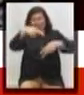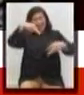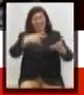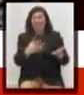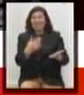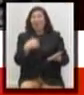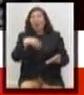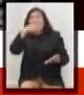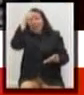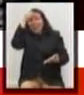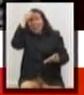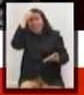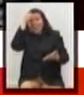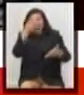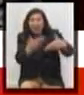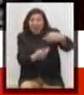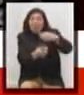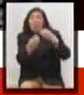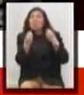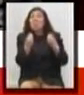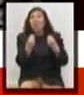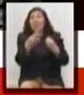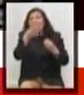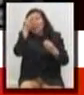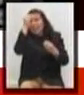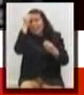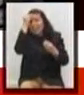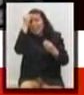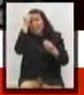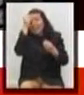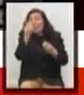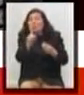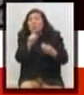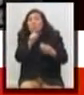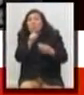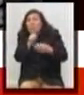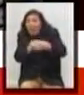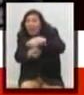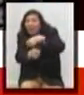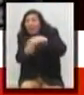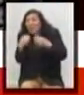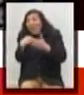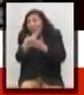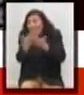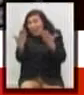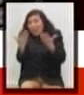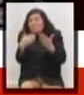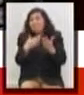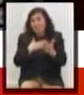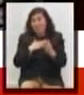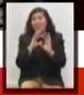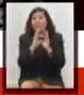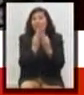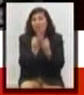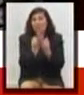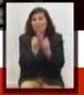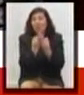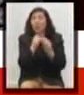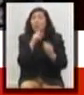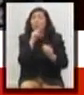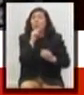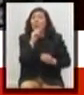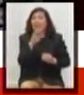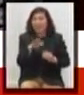Yo había aprendido a leer de cabeza porque había aprendido a leer clandestinamente. En mi familia se criaba una